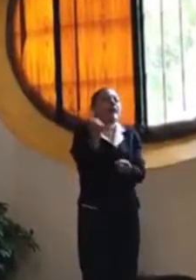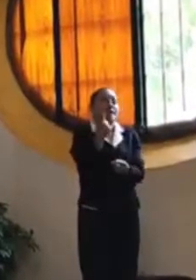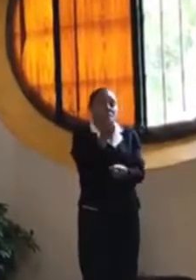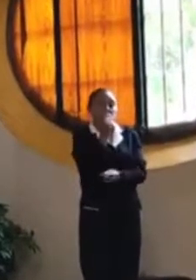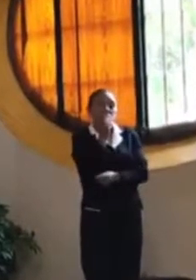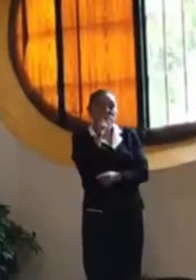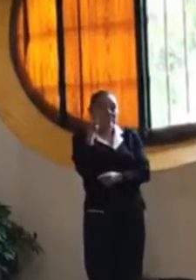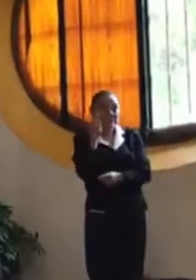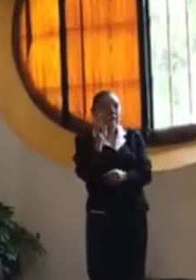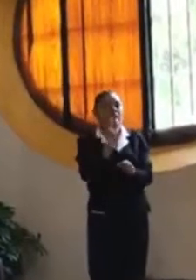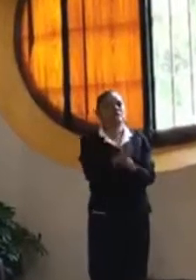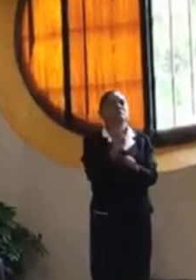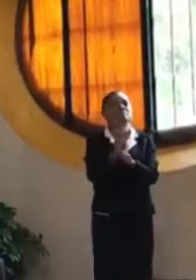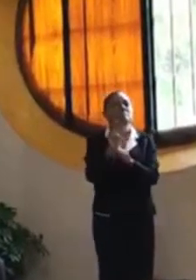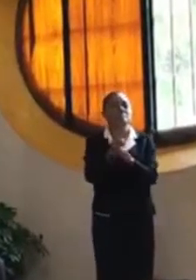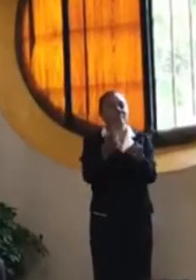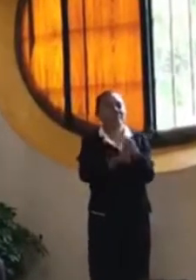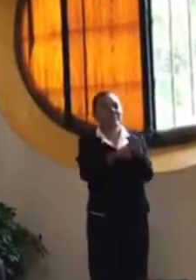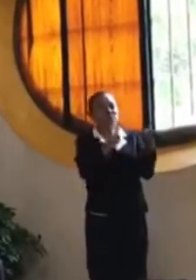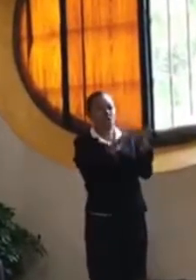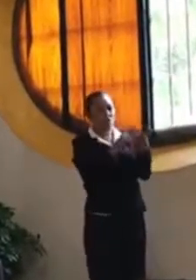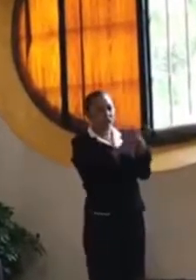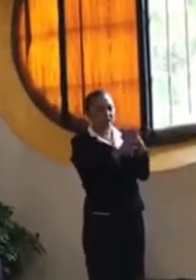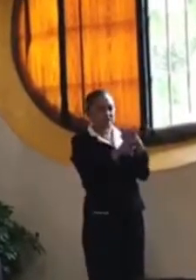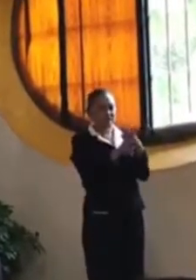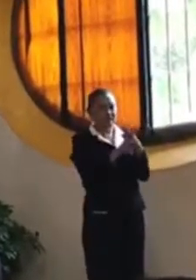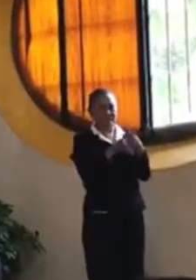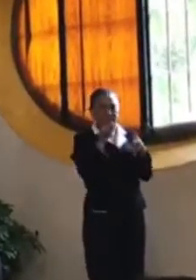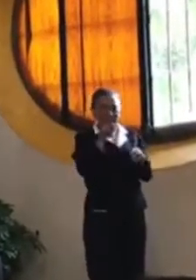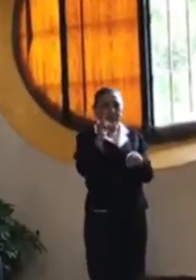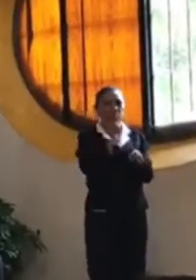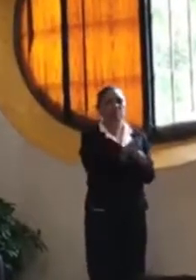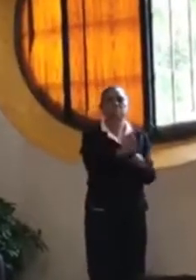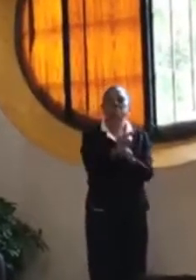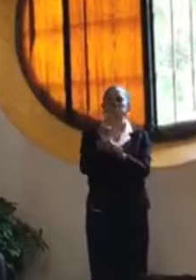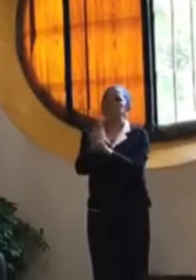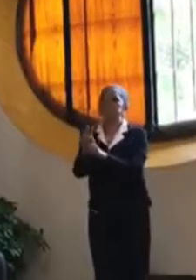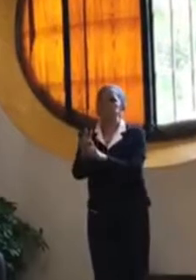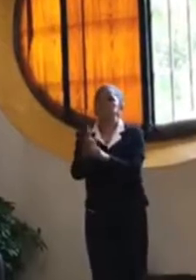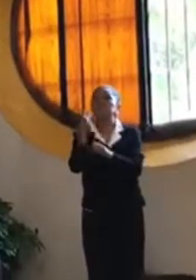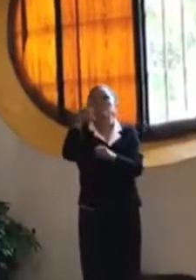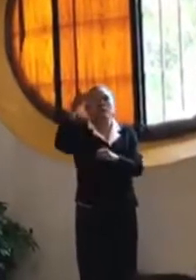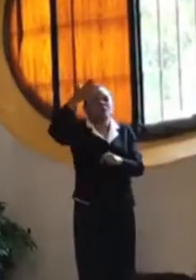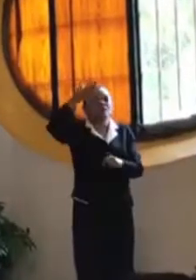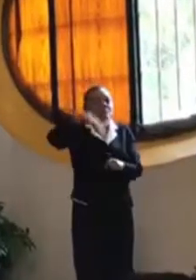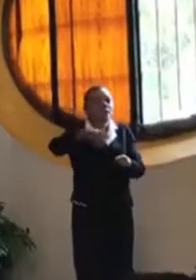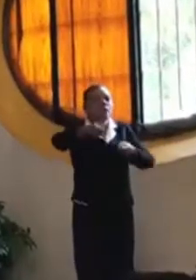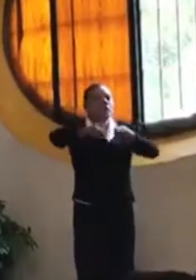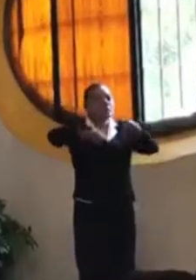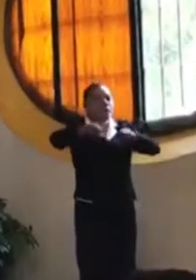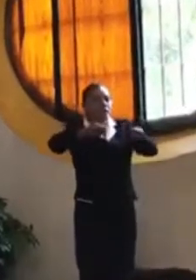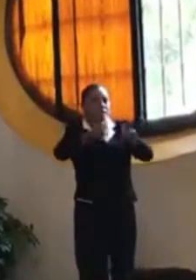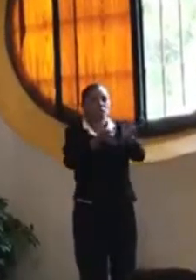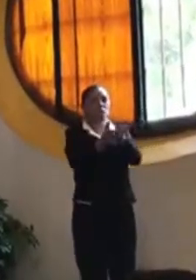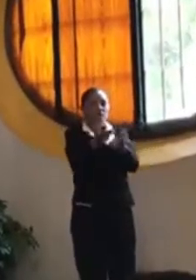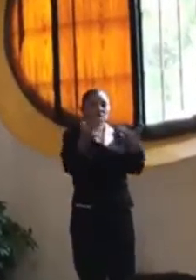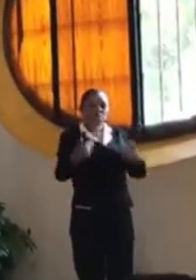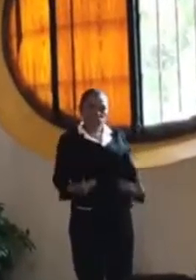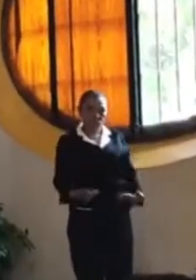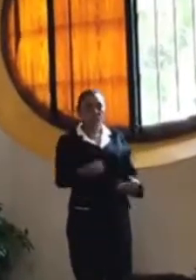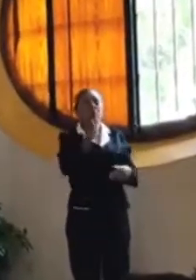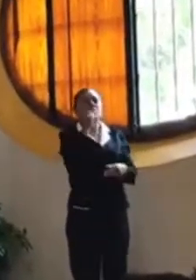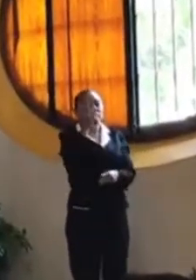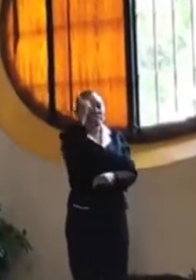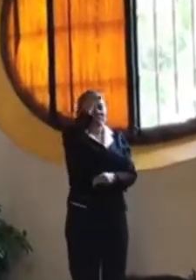de custodios técnicamente preparados en el manejo de derechos humanos, en el trato psicológico con